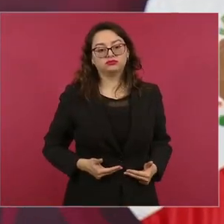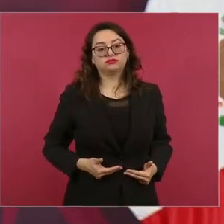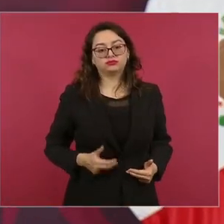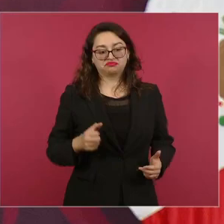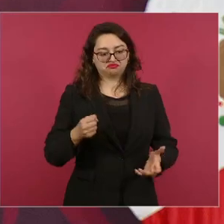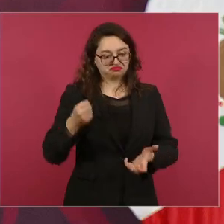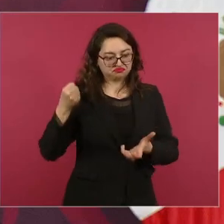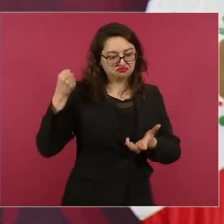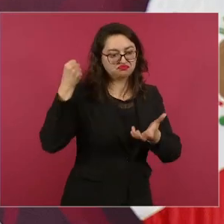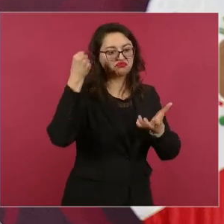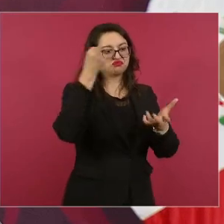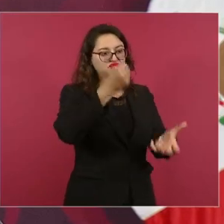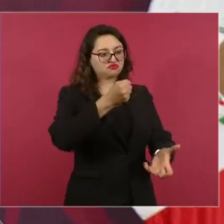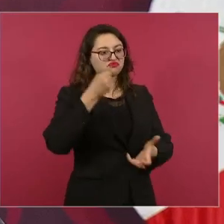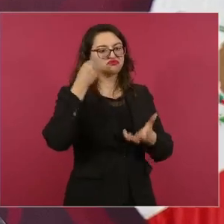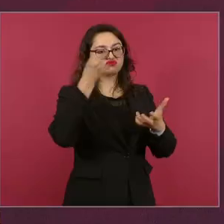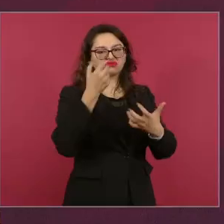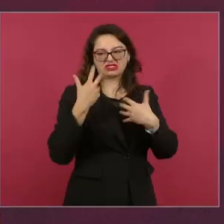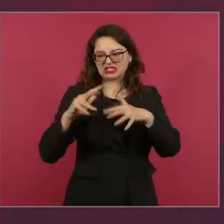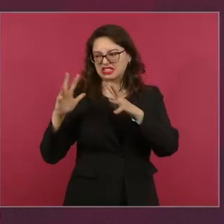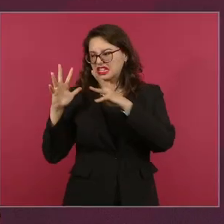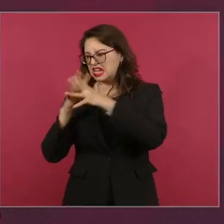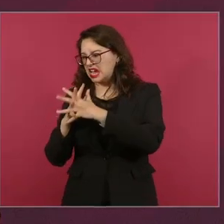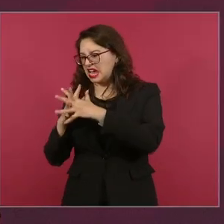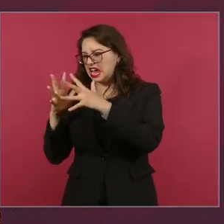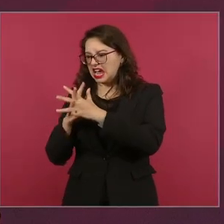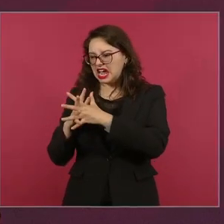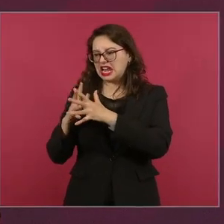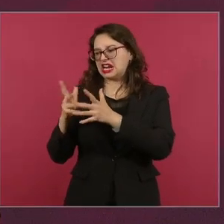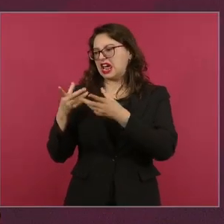significativa al gasto armamentista.